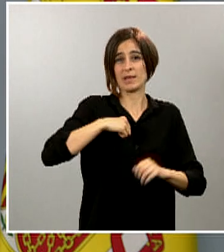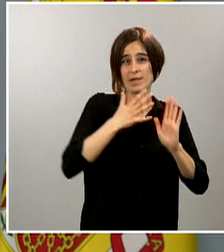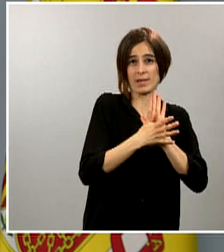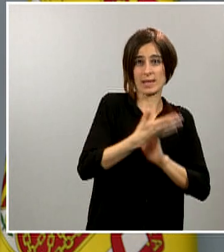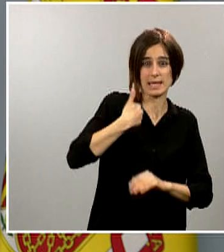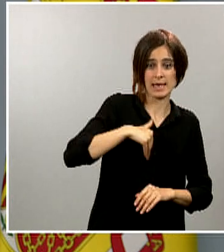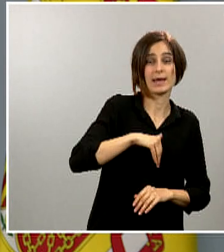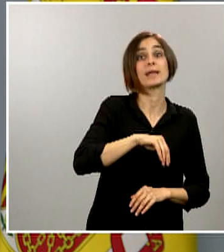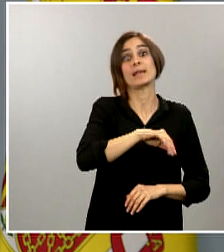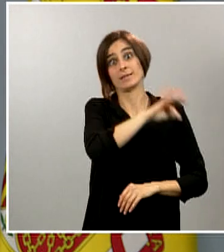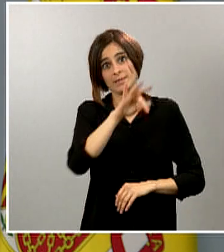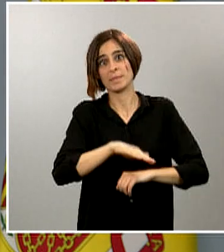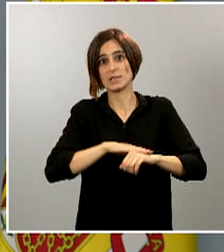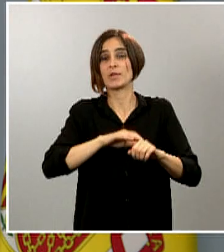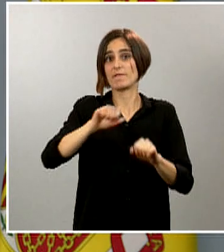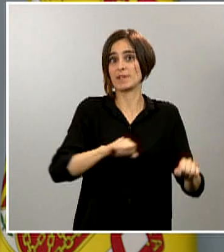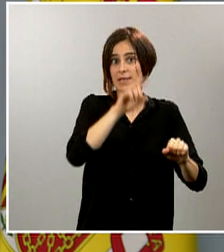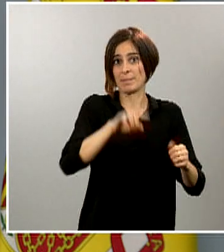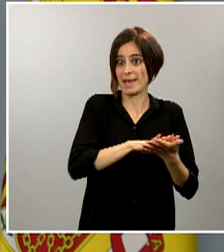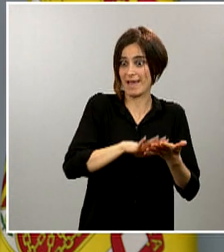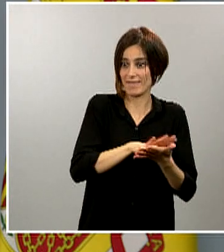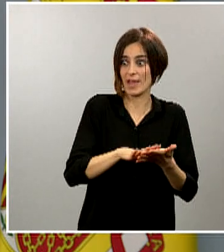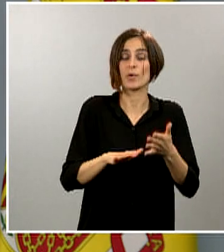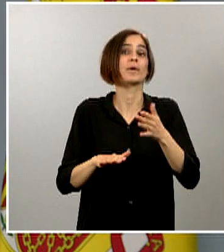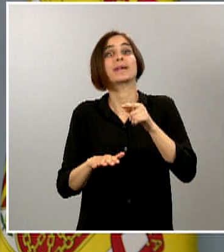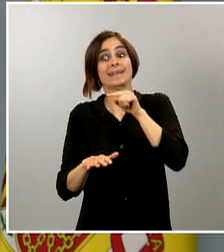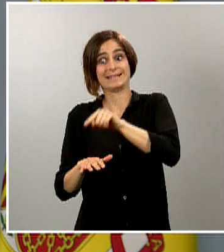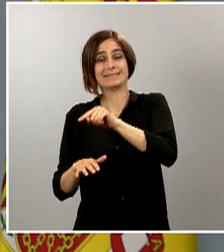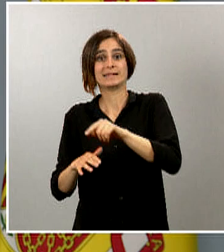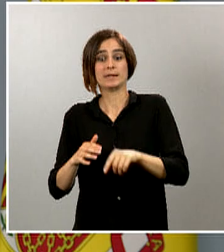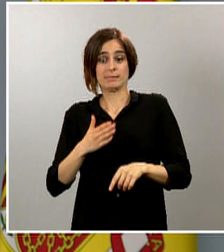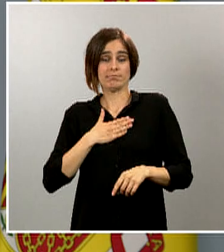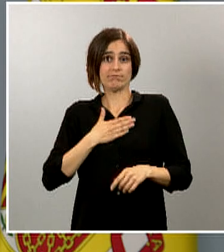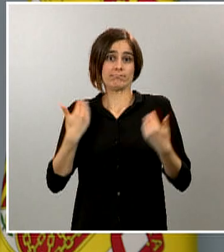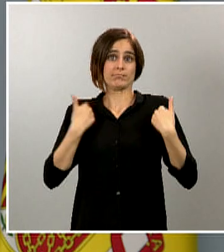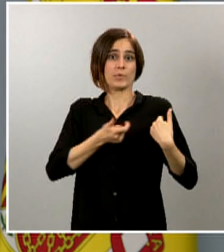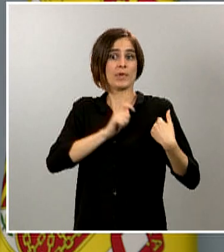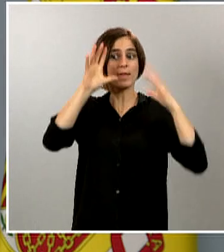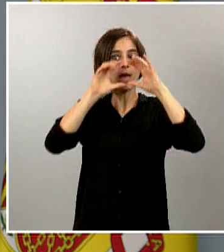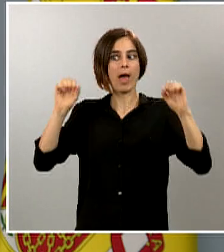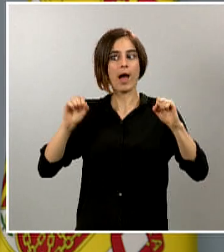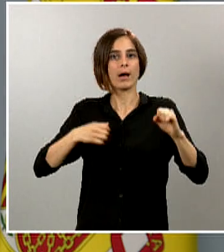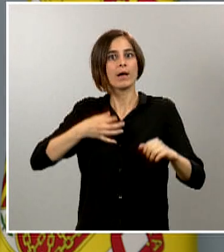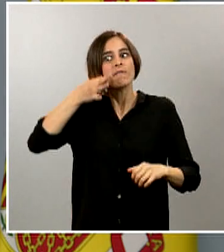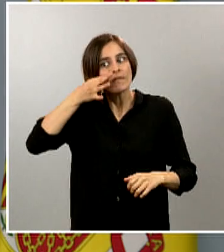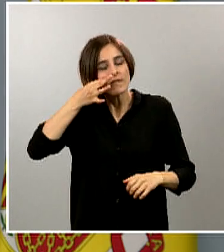las Fuerzas Armadas, en concreto la UME, ha podido comprobar de primera mano una situación difícil de